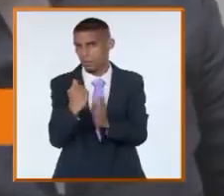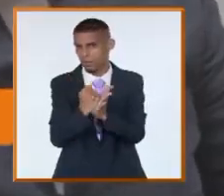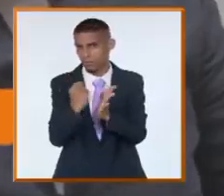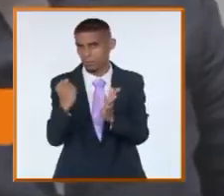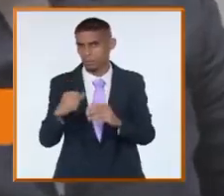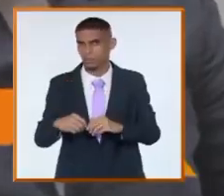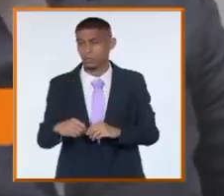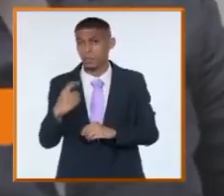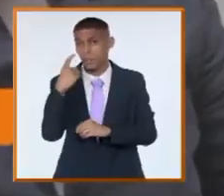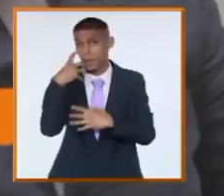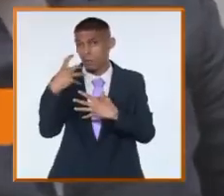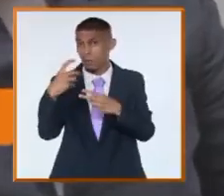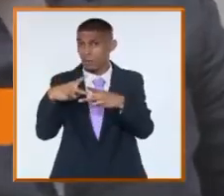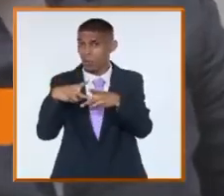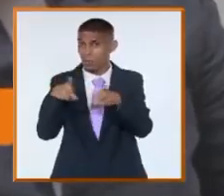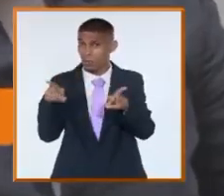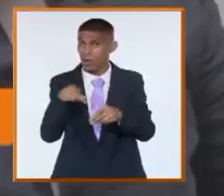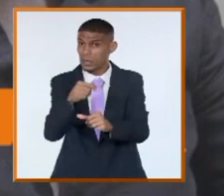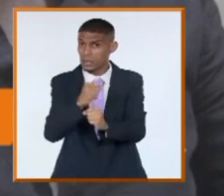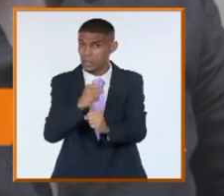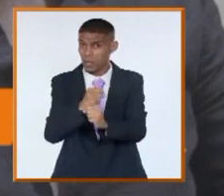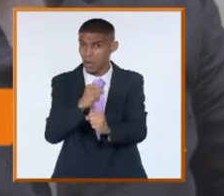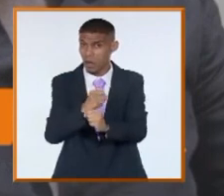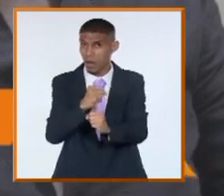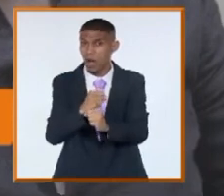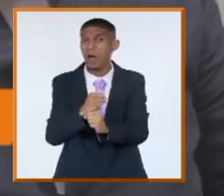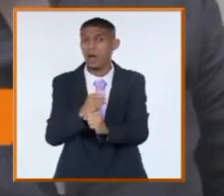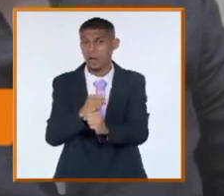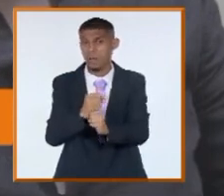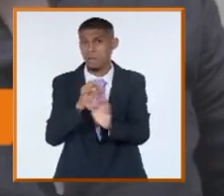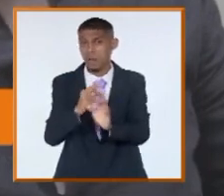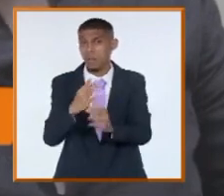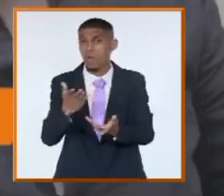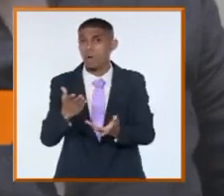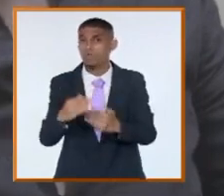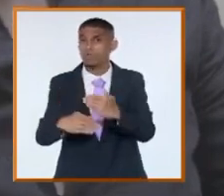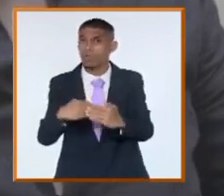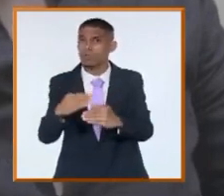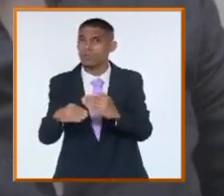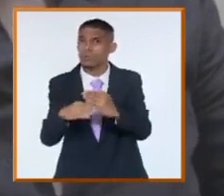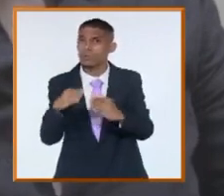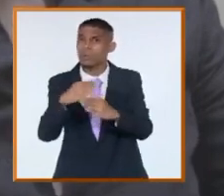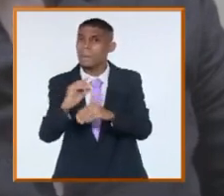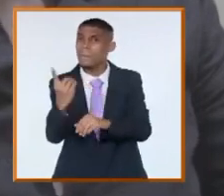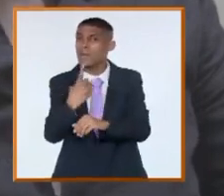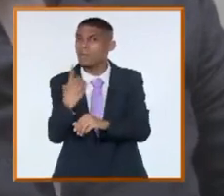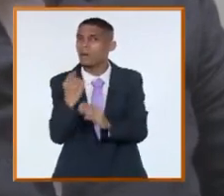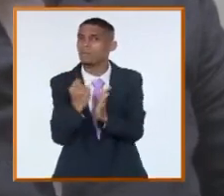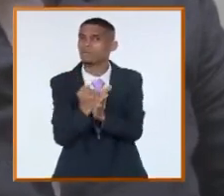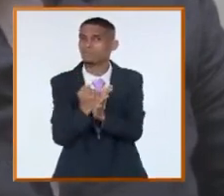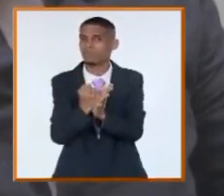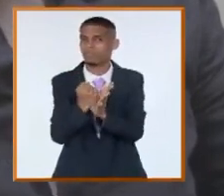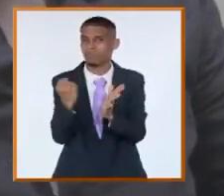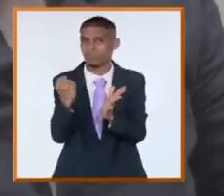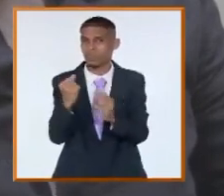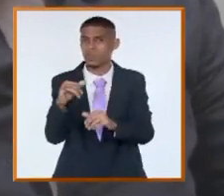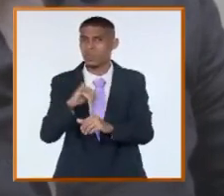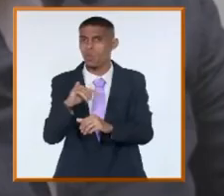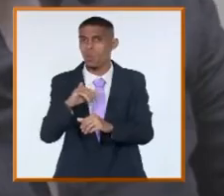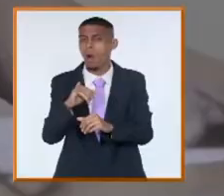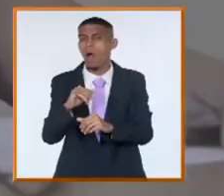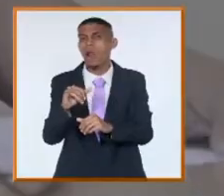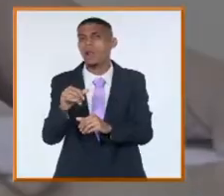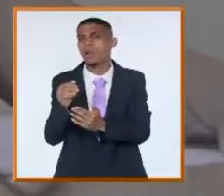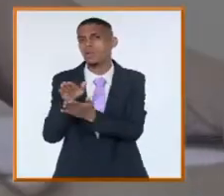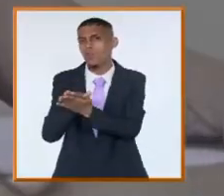Los profesionales que intervienen en las diferentes fases del proceso constructivo además de tener la calificación requerida evidentemente esté certificado por un registro